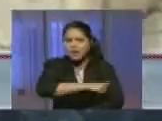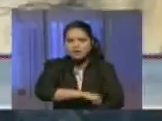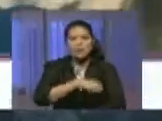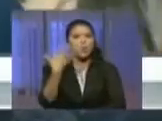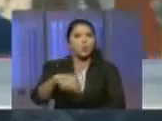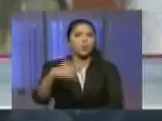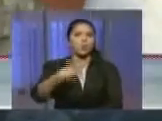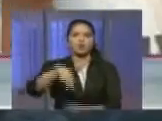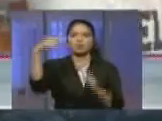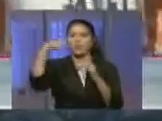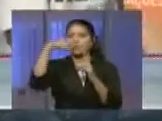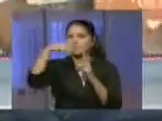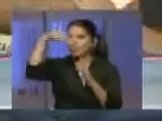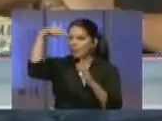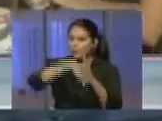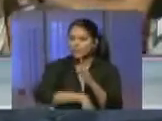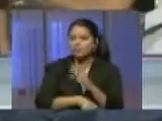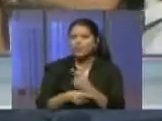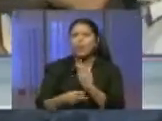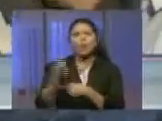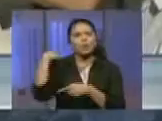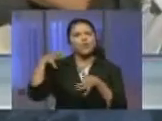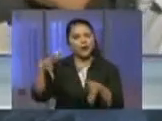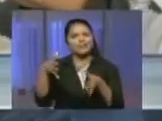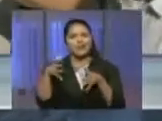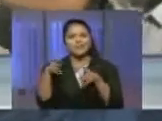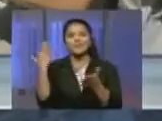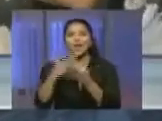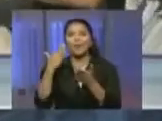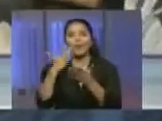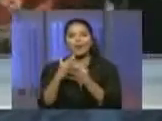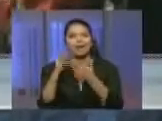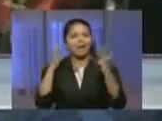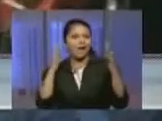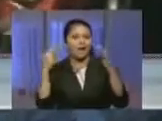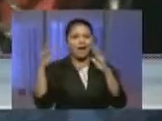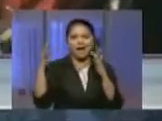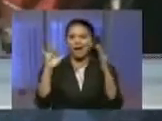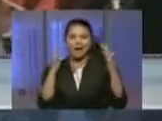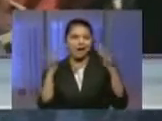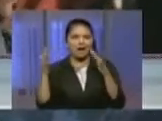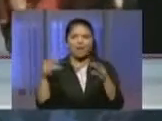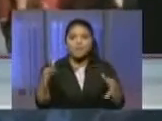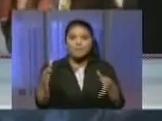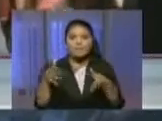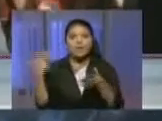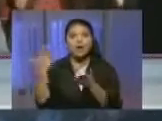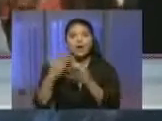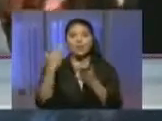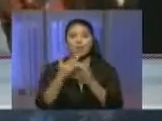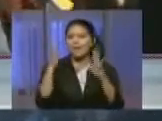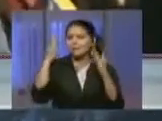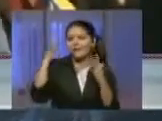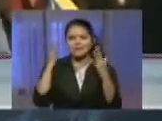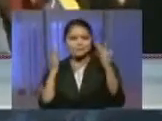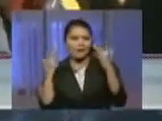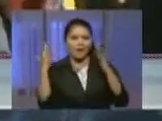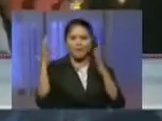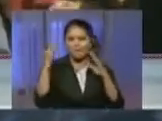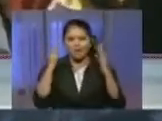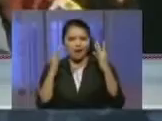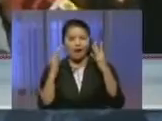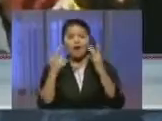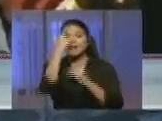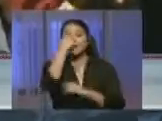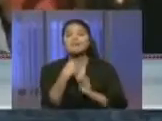Janeiro una vez ganamos una escuela de samba en Rio Janeiro premio a la escuela de samba que llevaba la